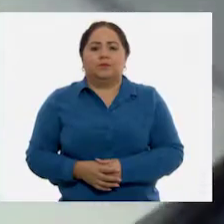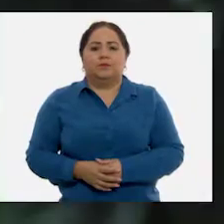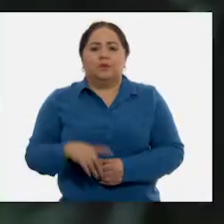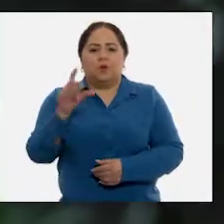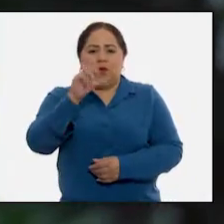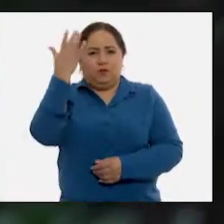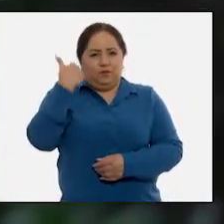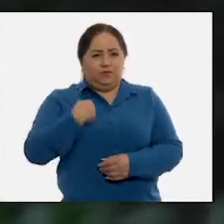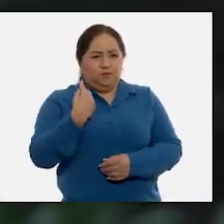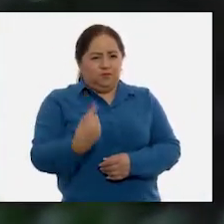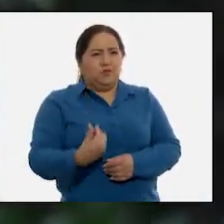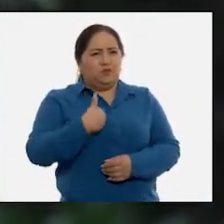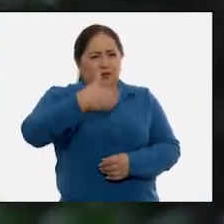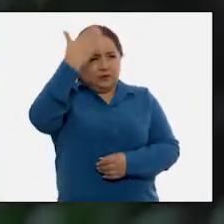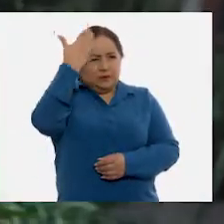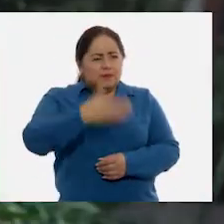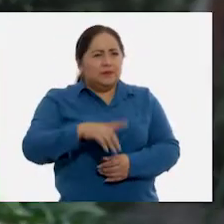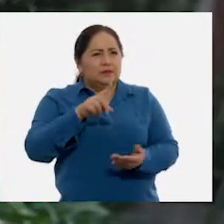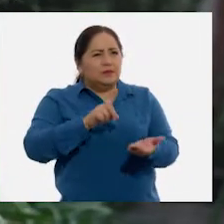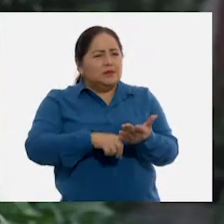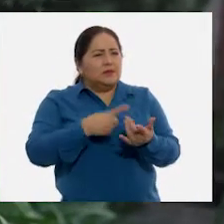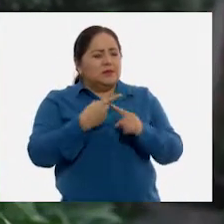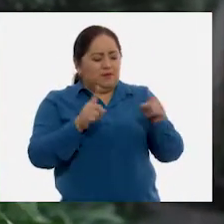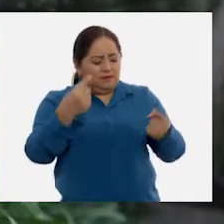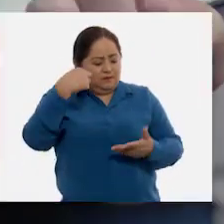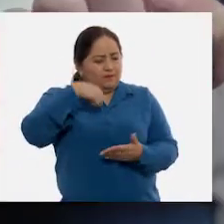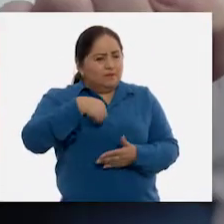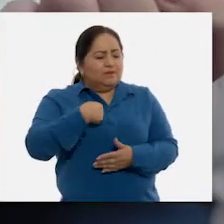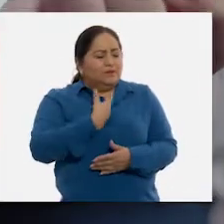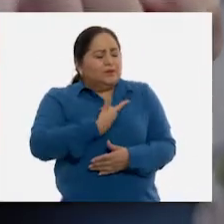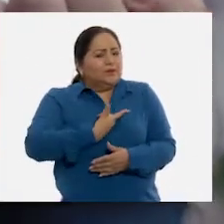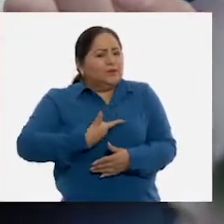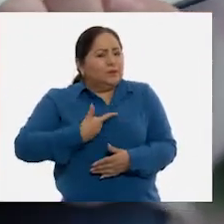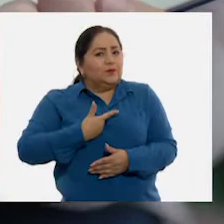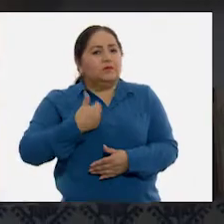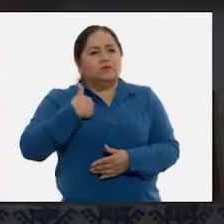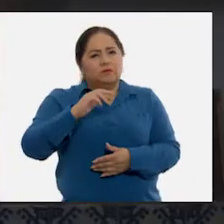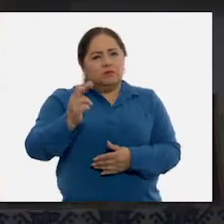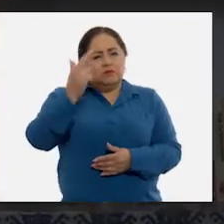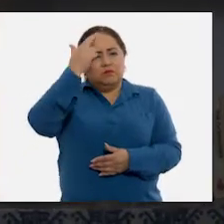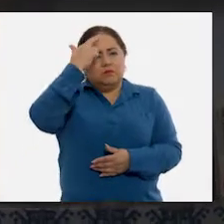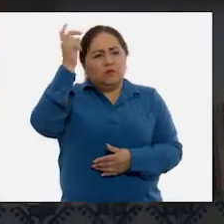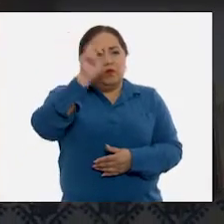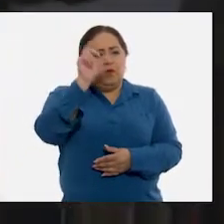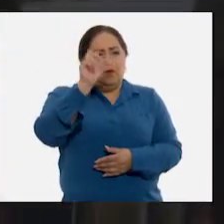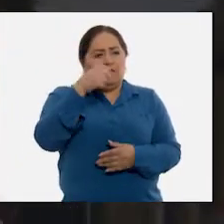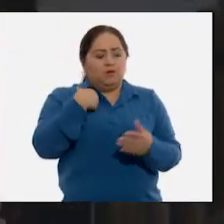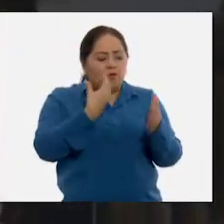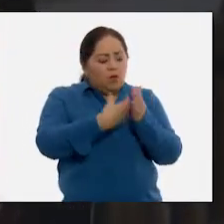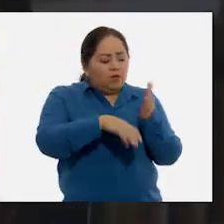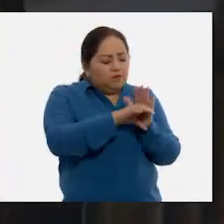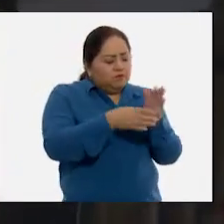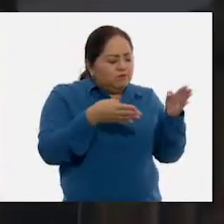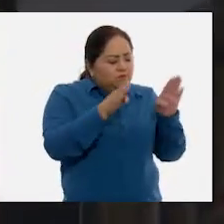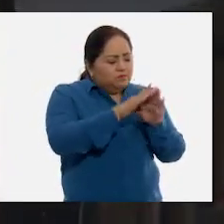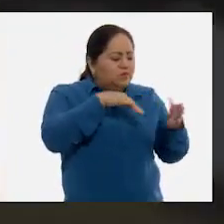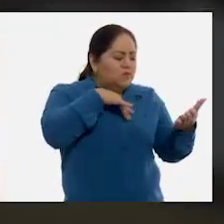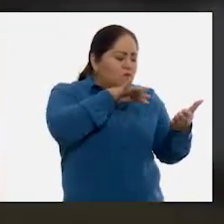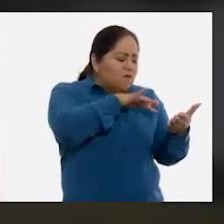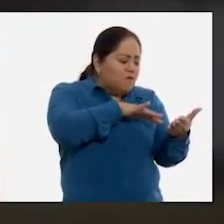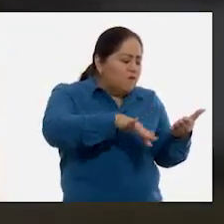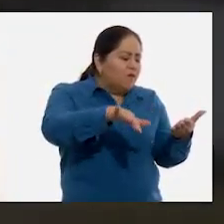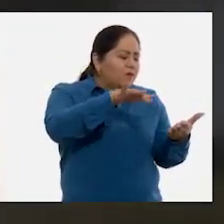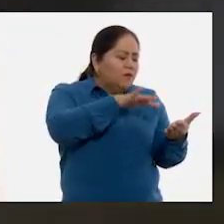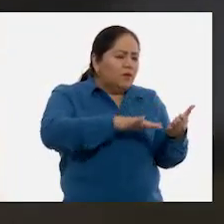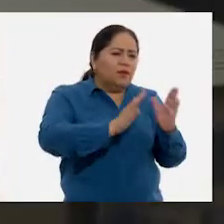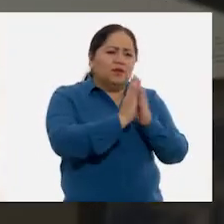Cuando era pequeña, sabía que había algo diferente en mí que me encantaba. Me acuerdo cuando me encerraba en mi cuarto y leía todos